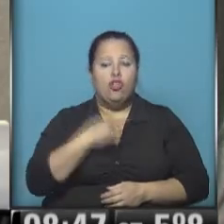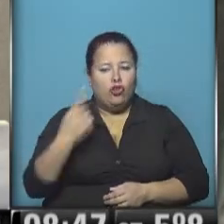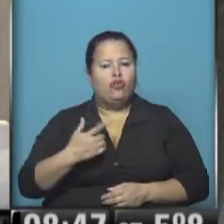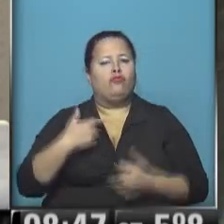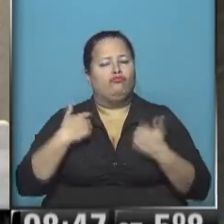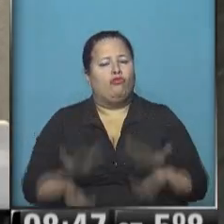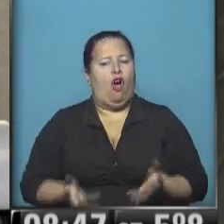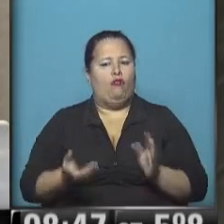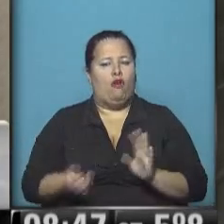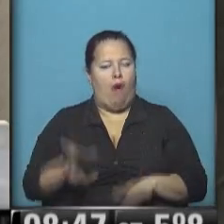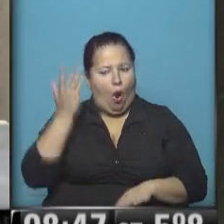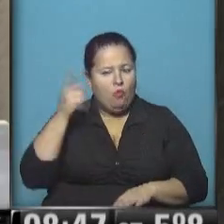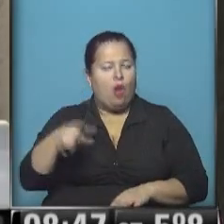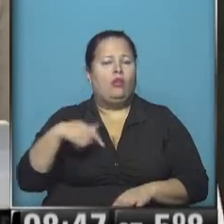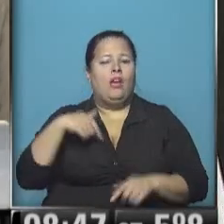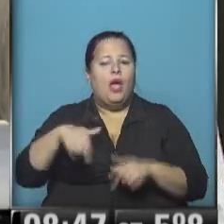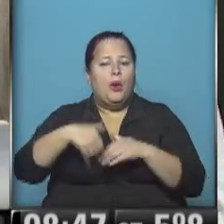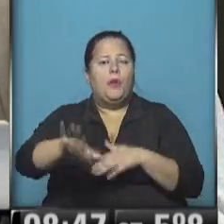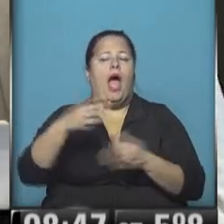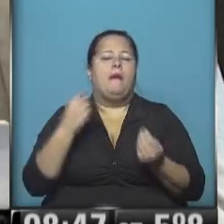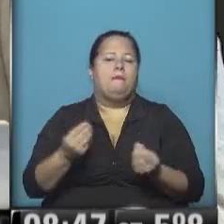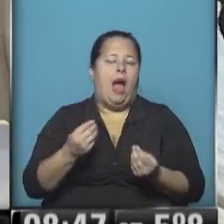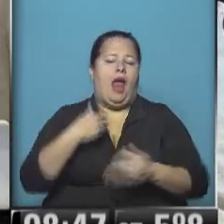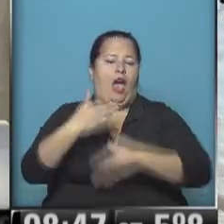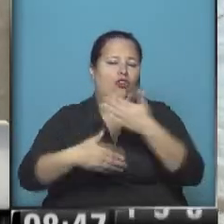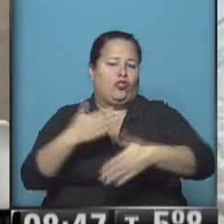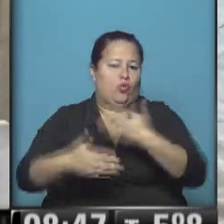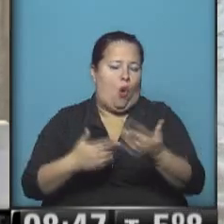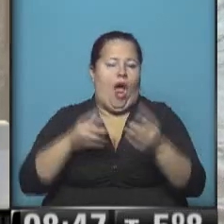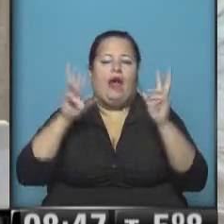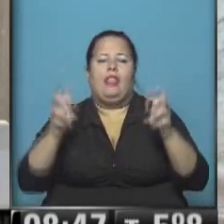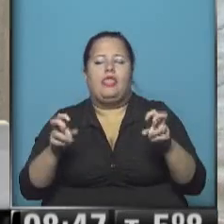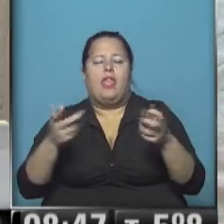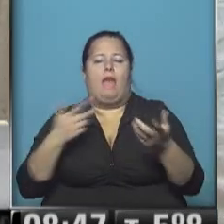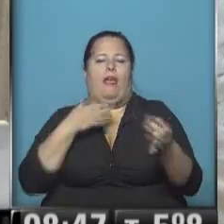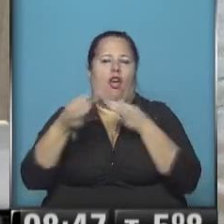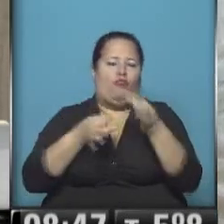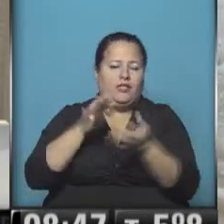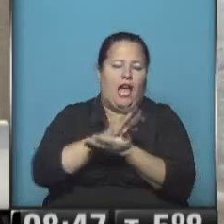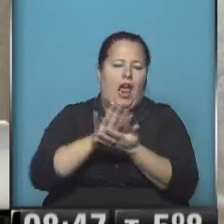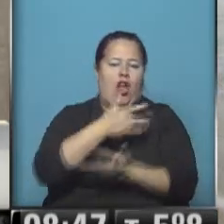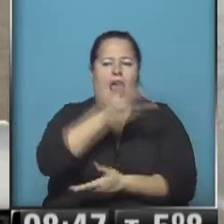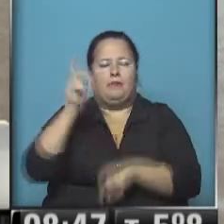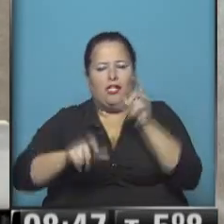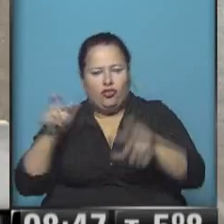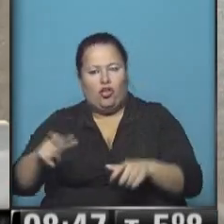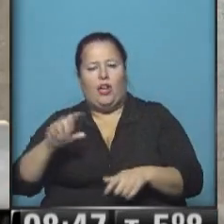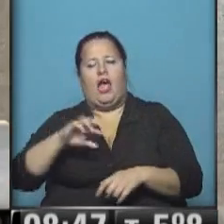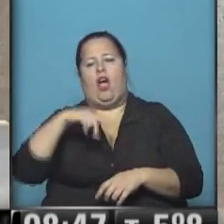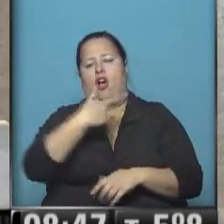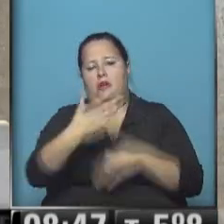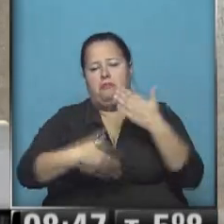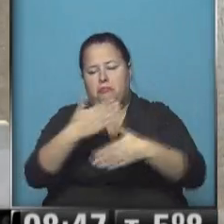muy conformes con lo actuado y esto abre la puerta por ahí a avanzar a cuestiones de diálogos social de carácter tripartito